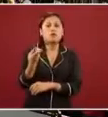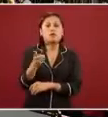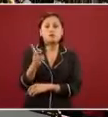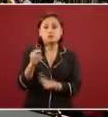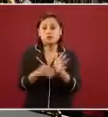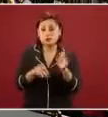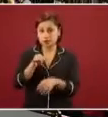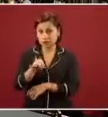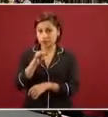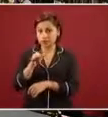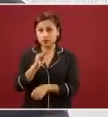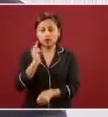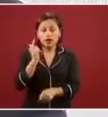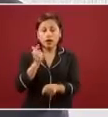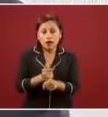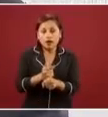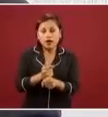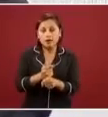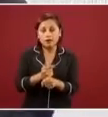2019 se detectaron